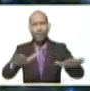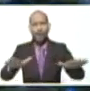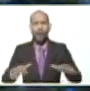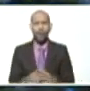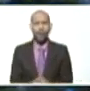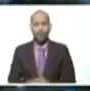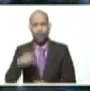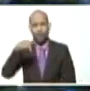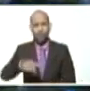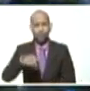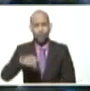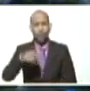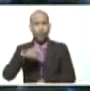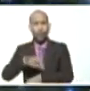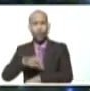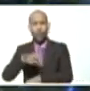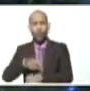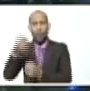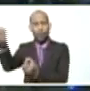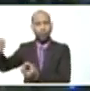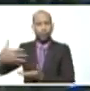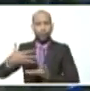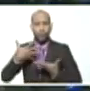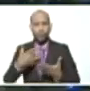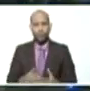que para esta ocasión nos envió.